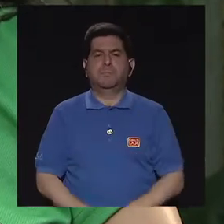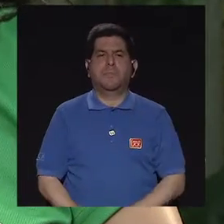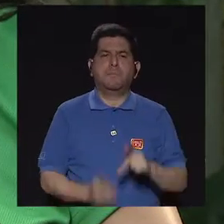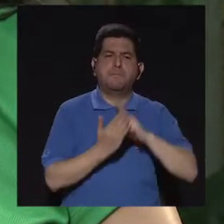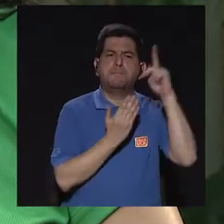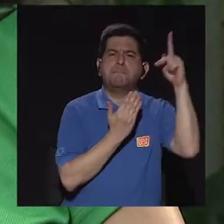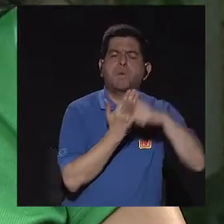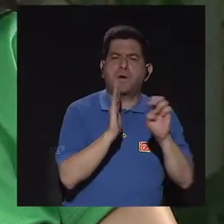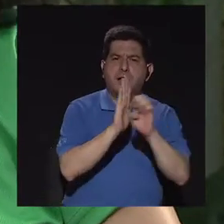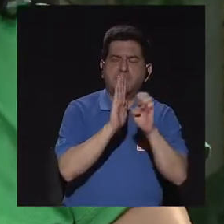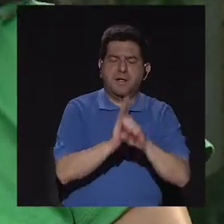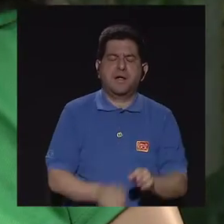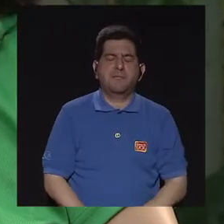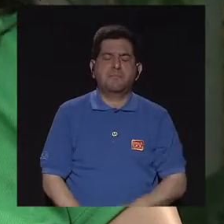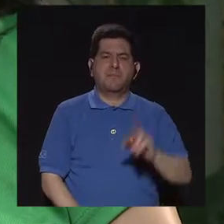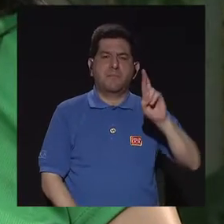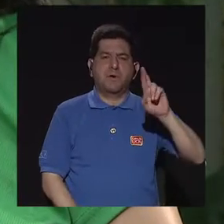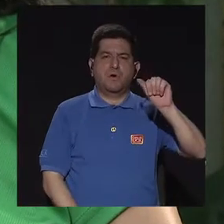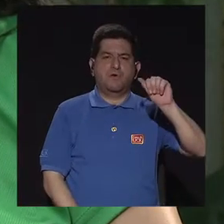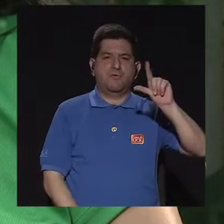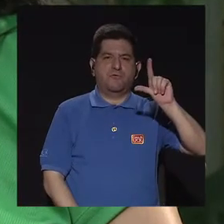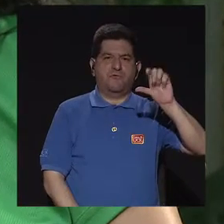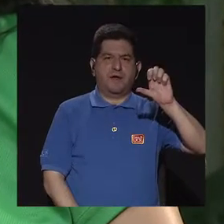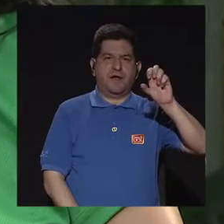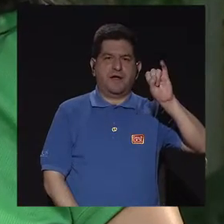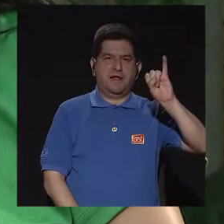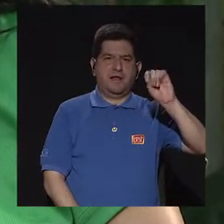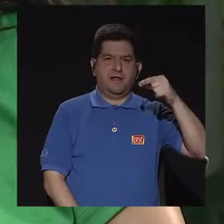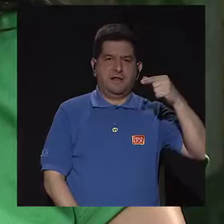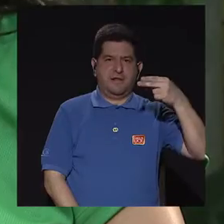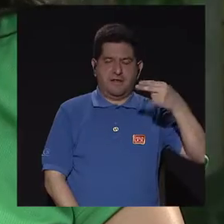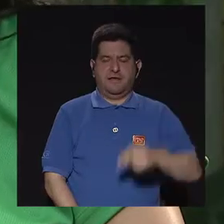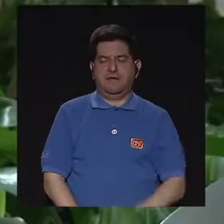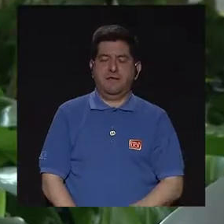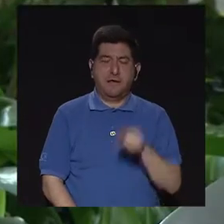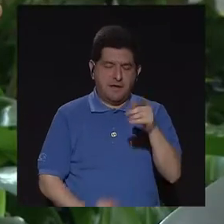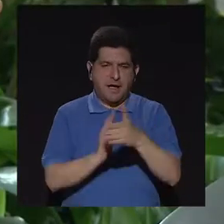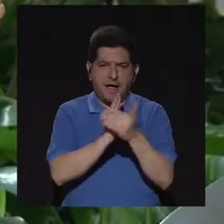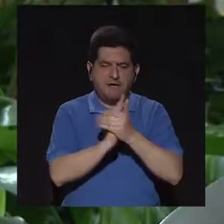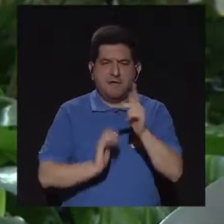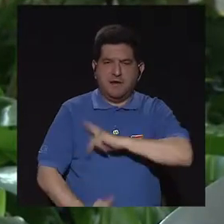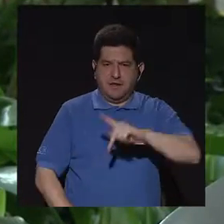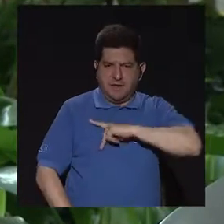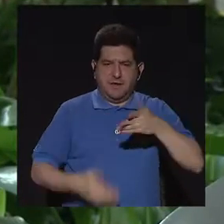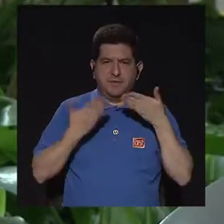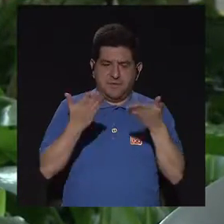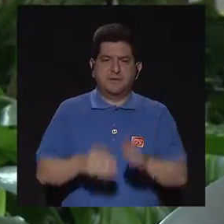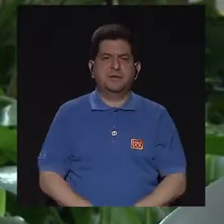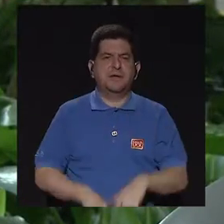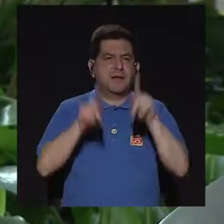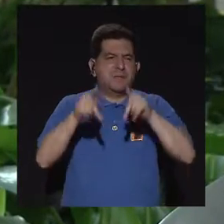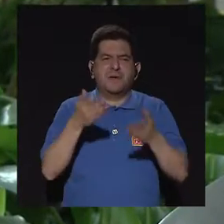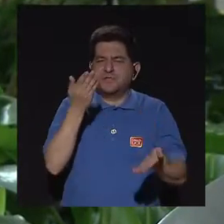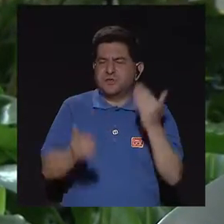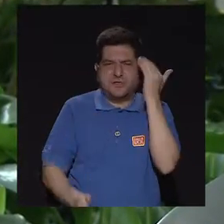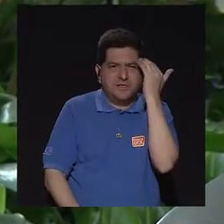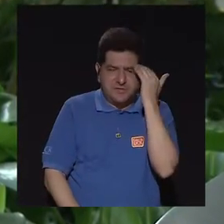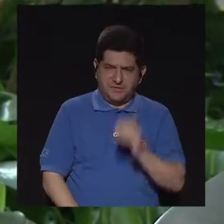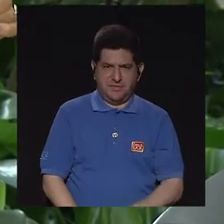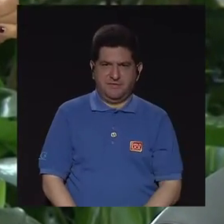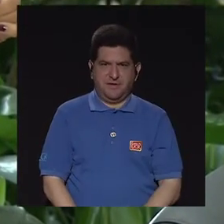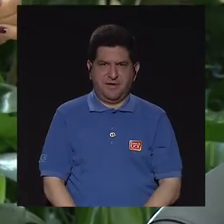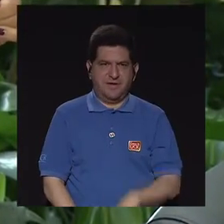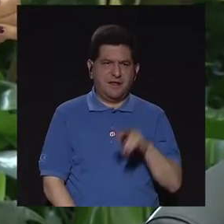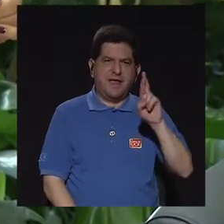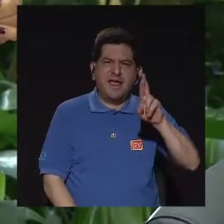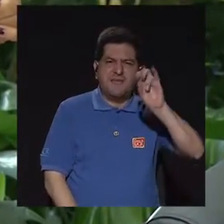en programas como por ejemplo el de Rally, ¿verdad? Que da muchas habilidades personales. Sí, rápidamente, porque no sé, los televidentes no lo tienen claro.